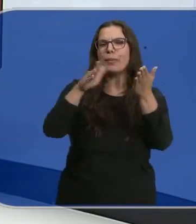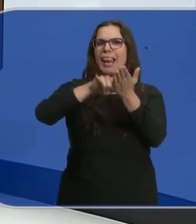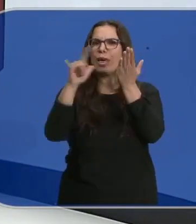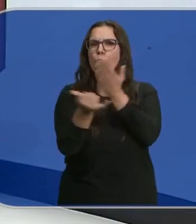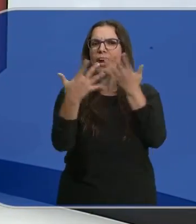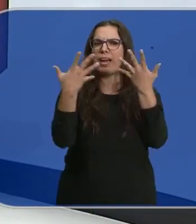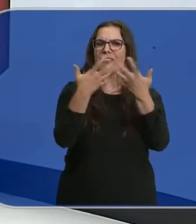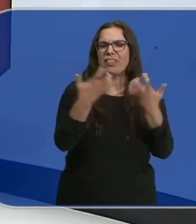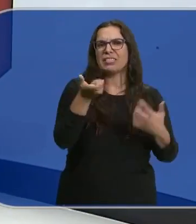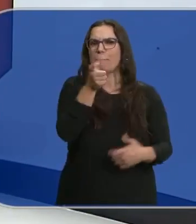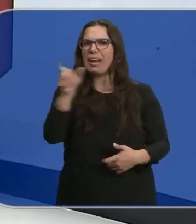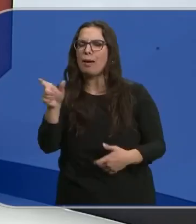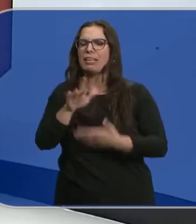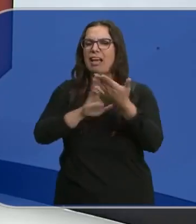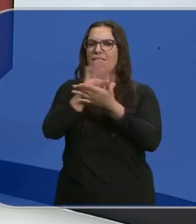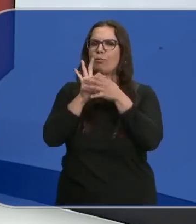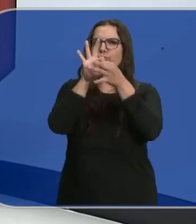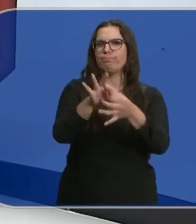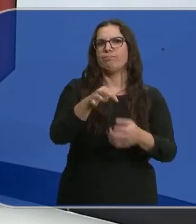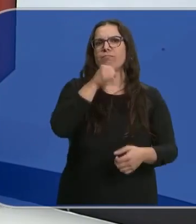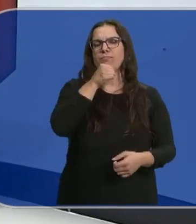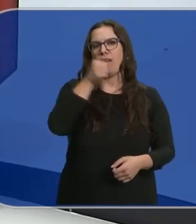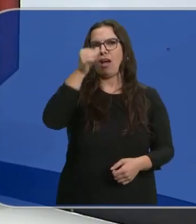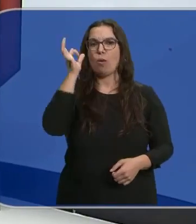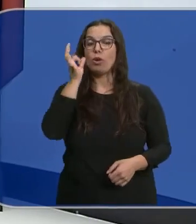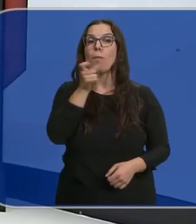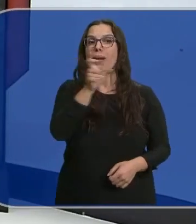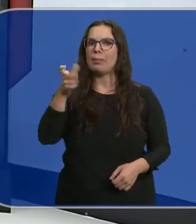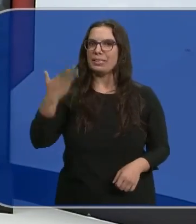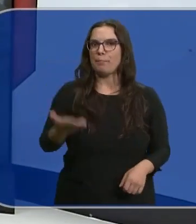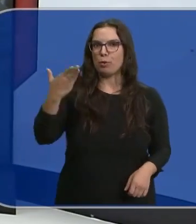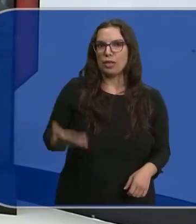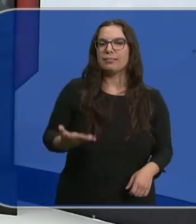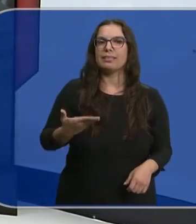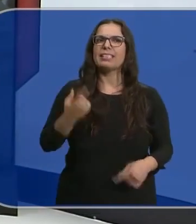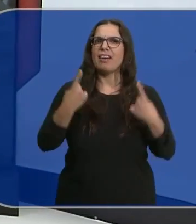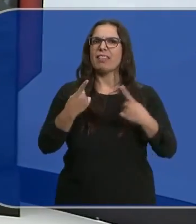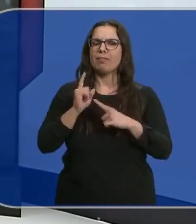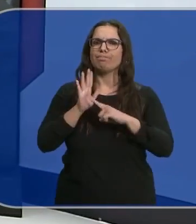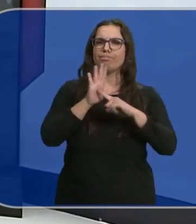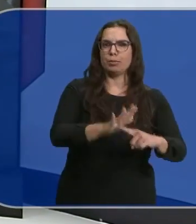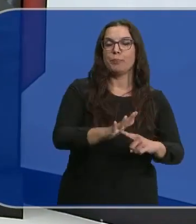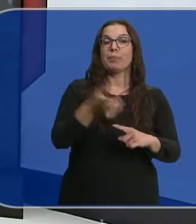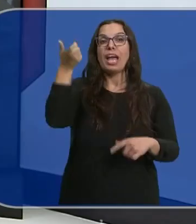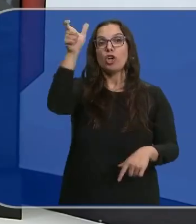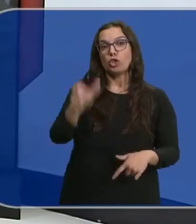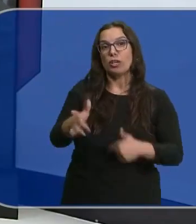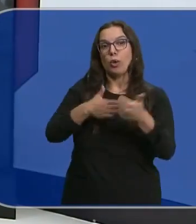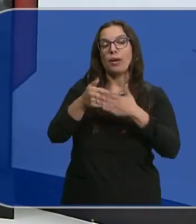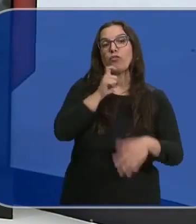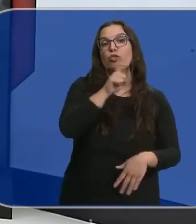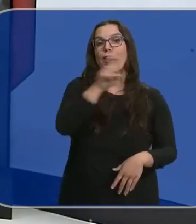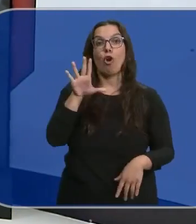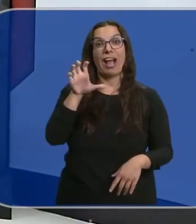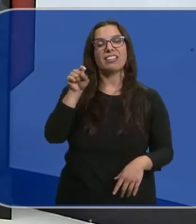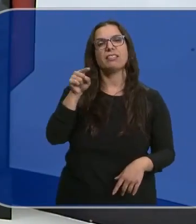lenguaje que utilizamos al hablar con ellos, con los abuelos. Las palabras son muy importantes y a veces discriminan. Un glosario elaborado por la